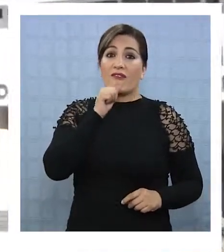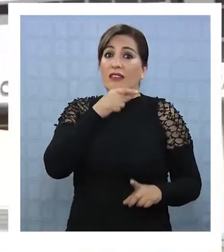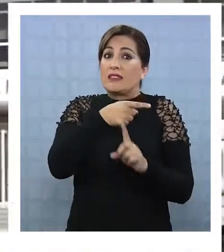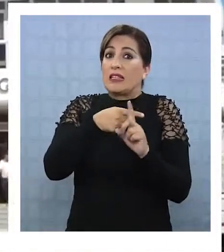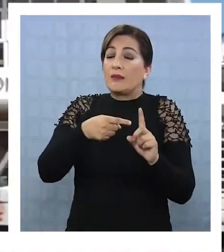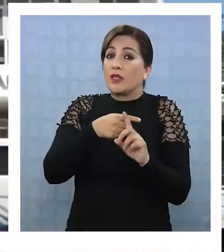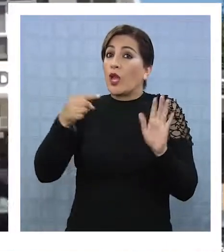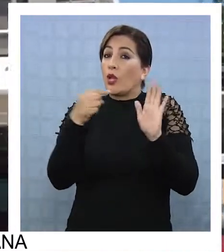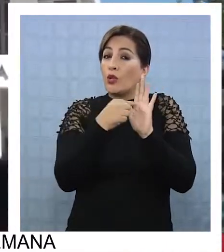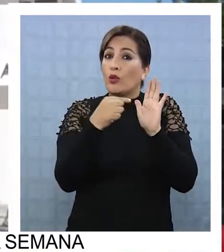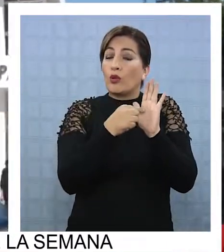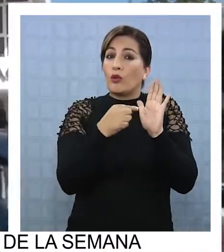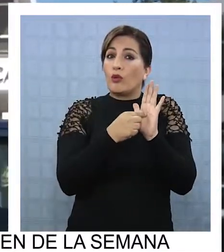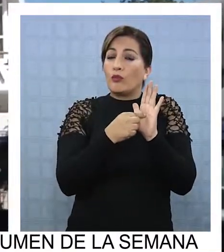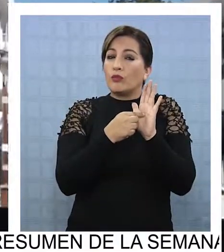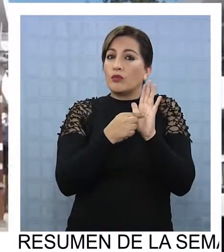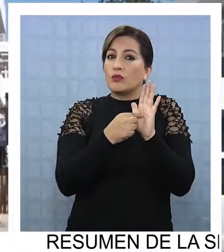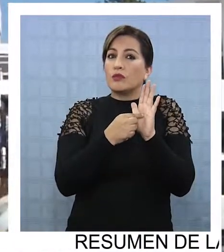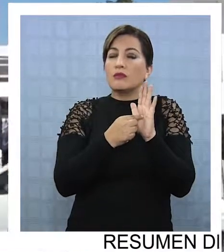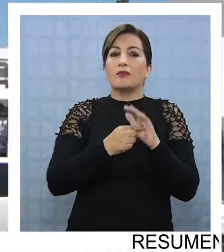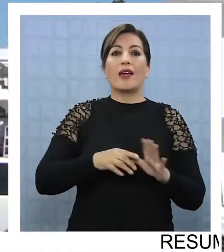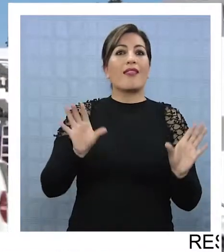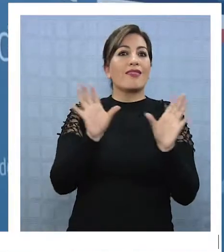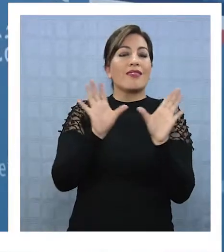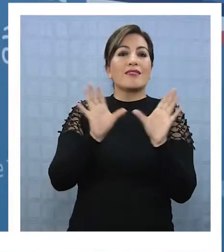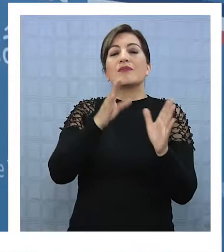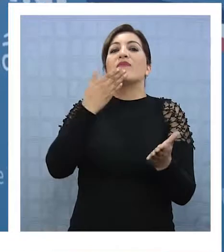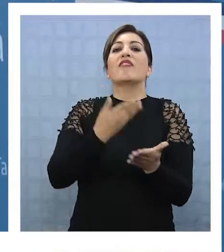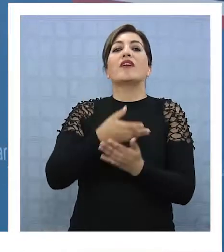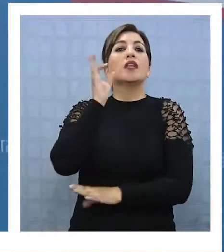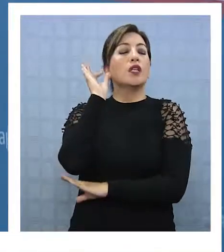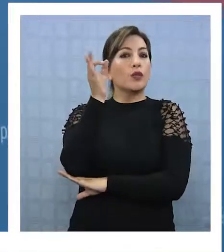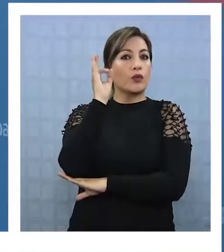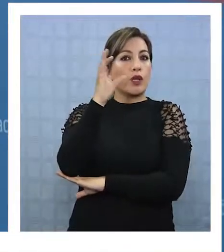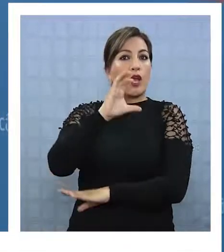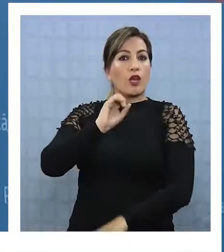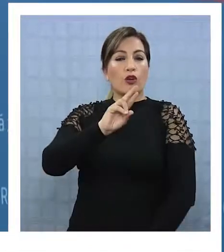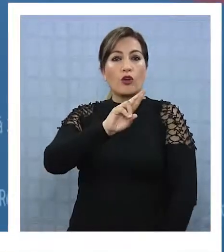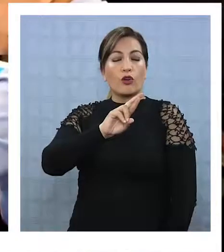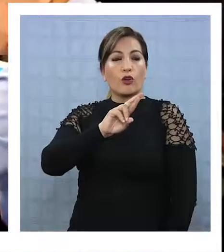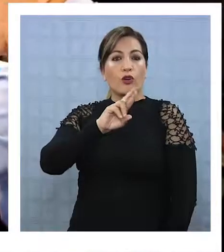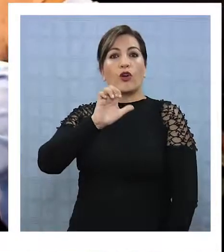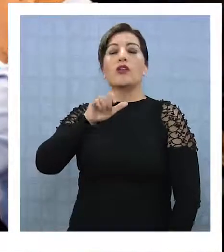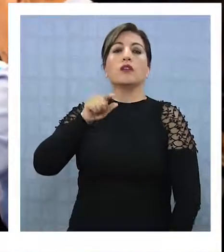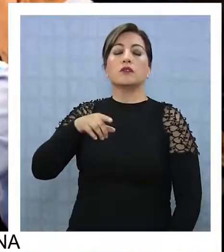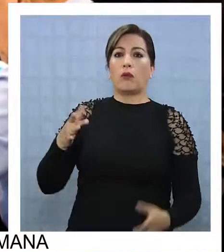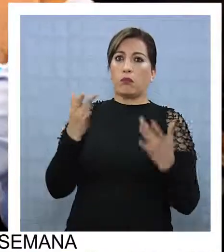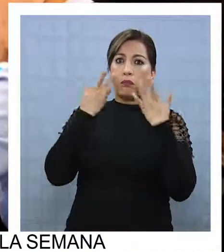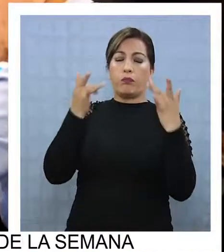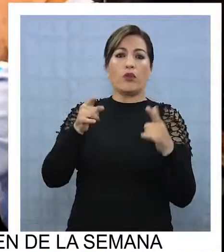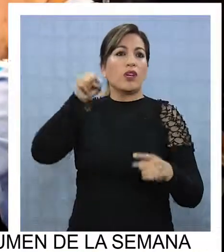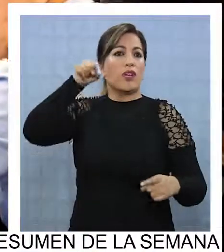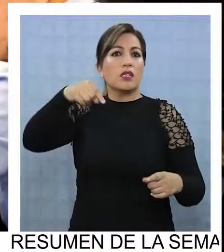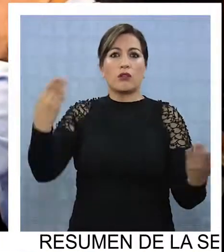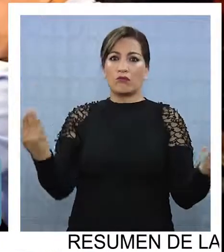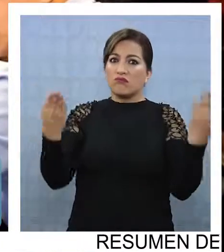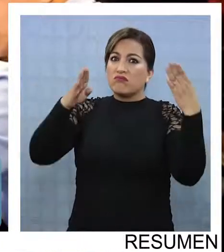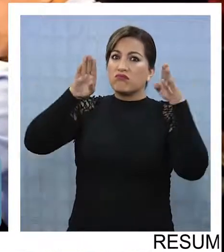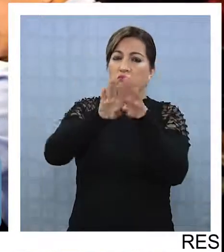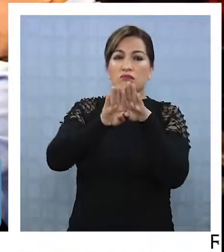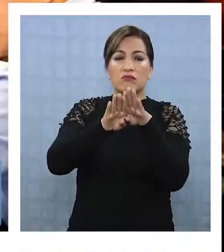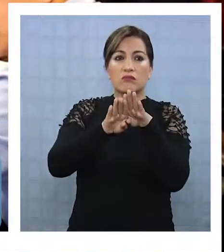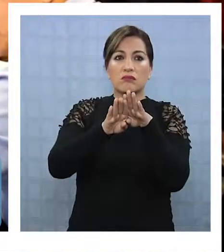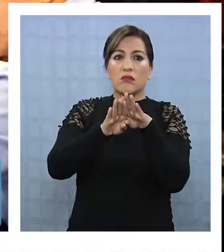Faltando aún la mitad de los puntos puestos en tabla para la décima sesión plenaria del Consejo Regional, repentinamente la sesión